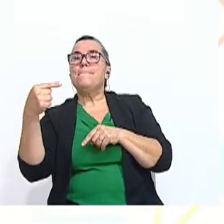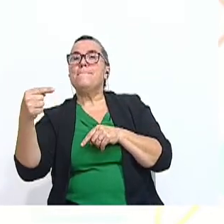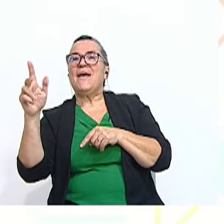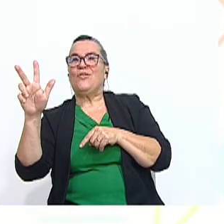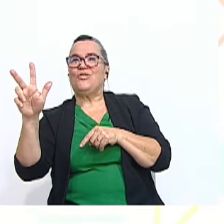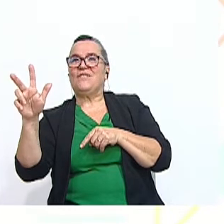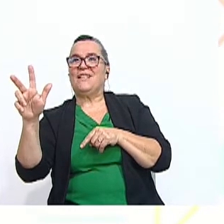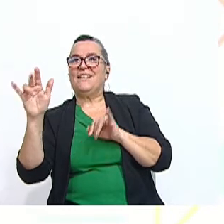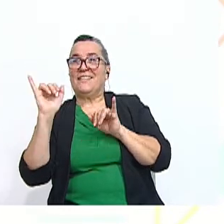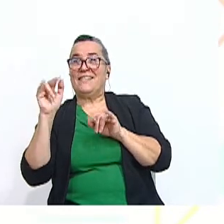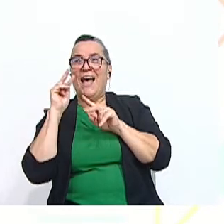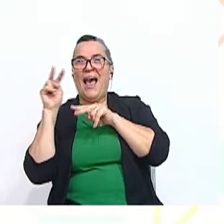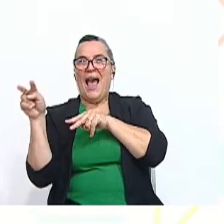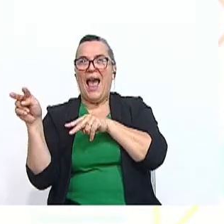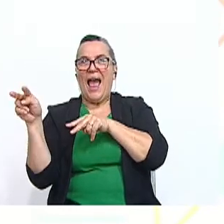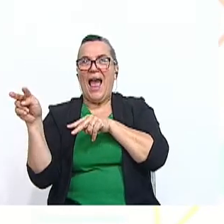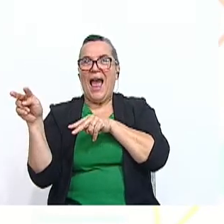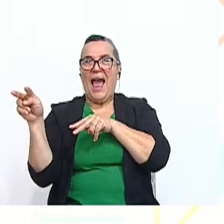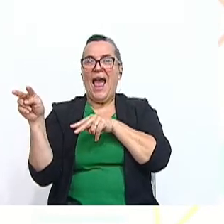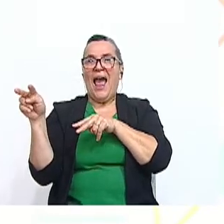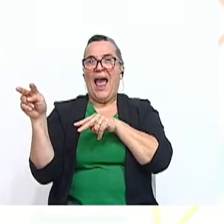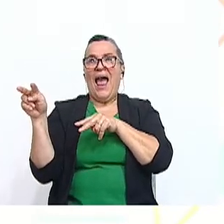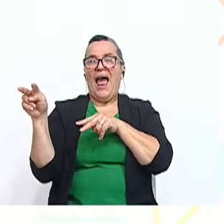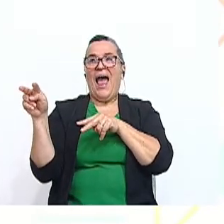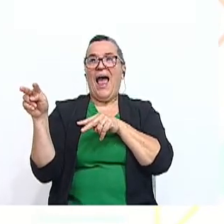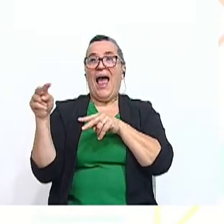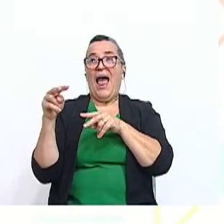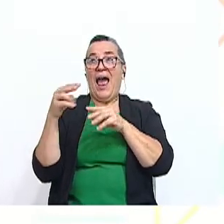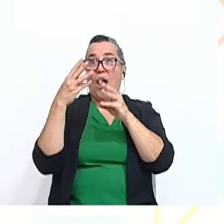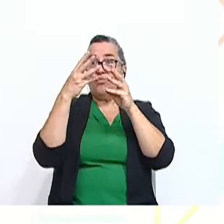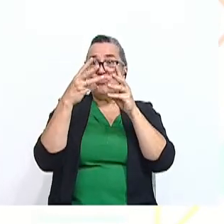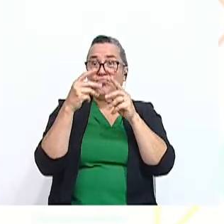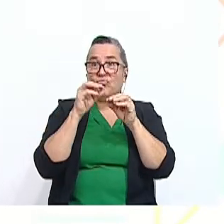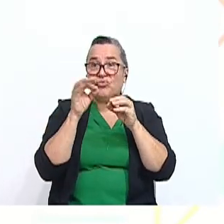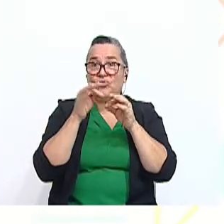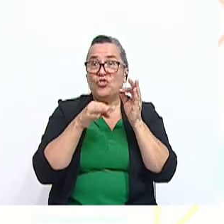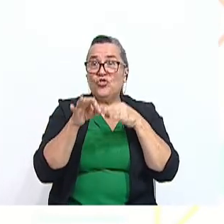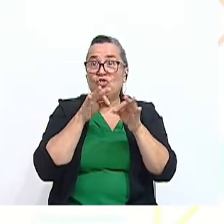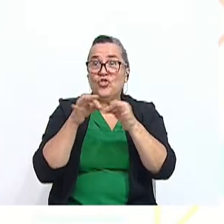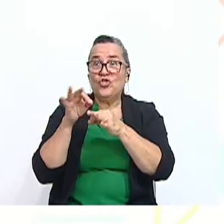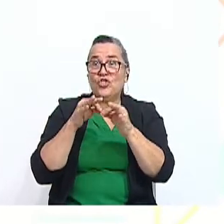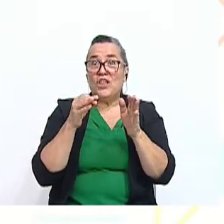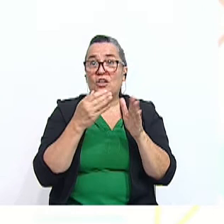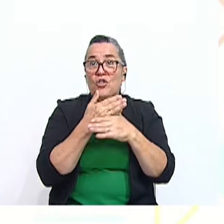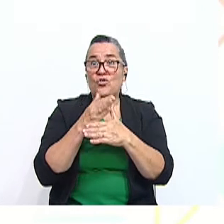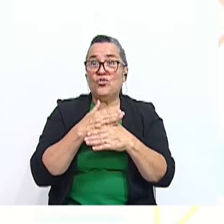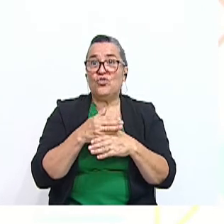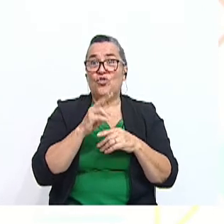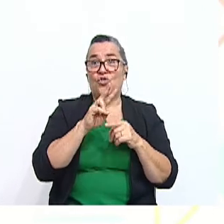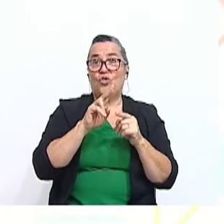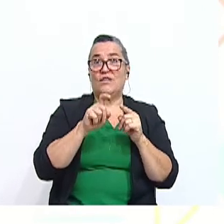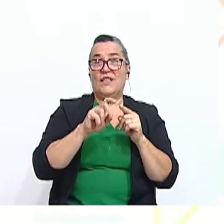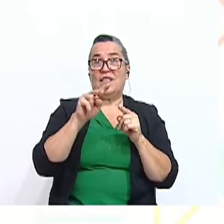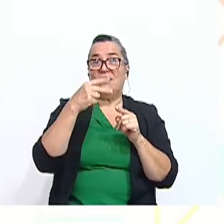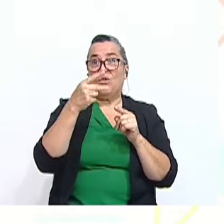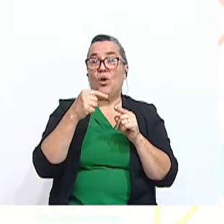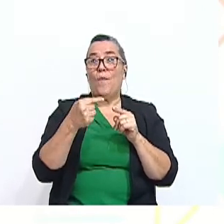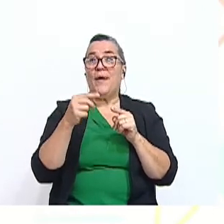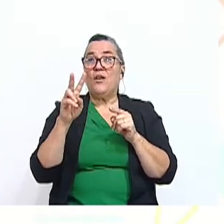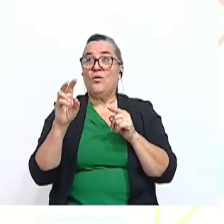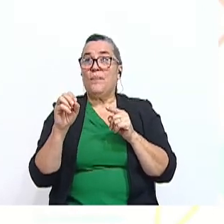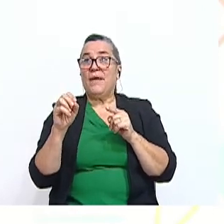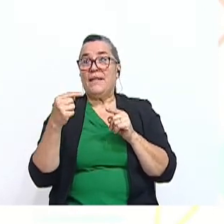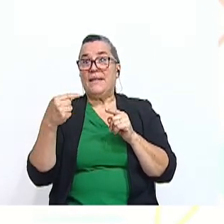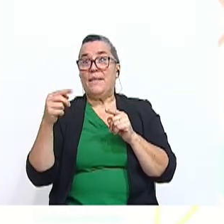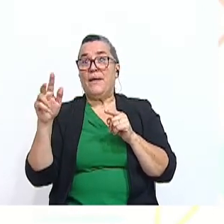3. Efectuando las operaciones y la propiedad distributiva, tenemos 2x al cuadrado menos 20 menos